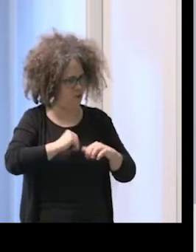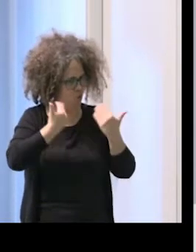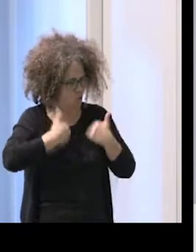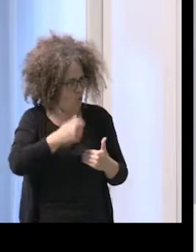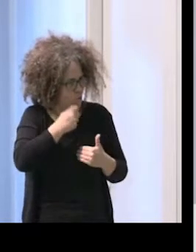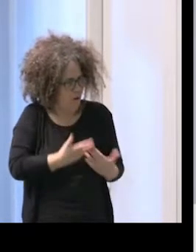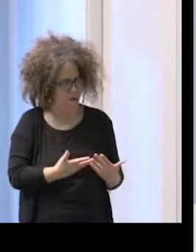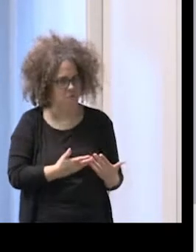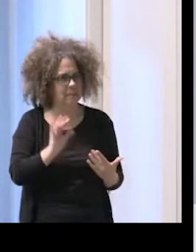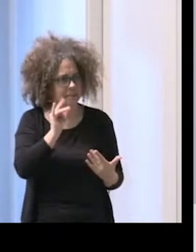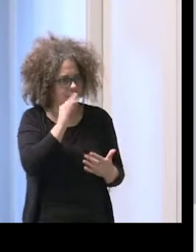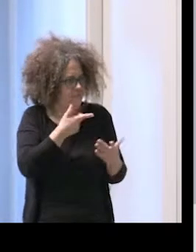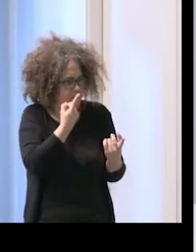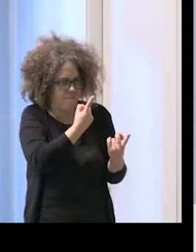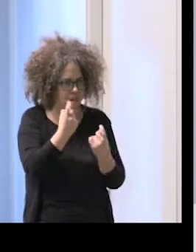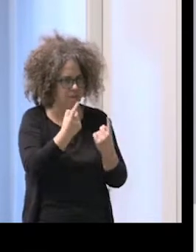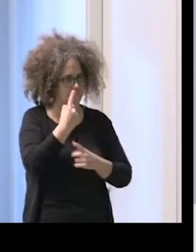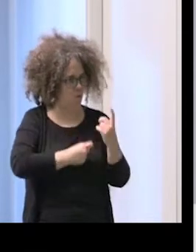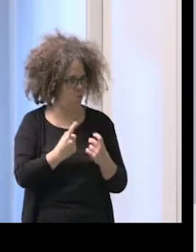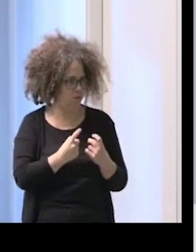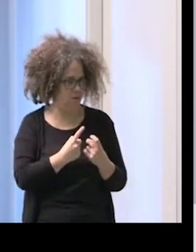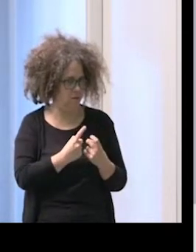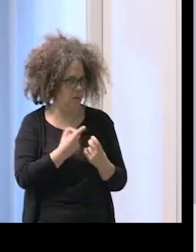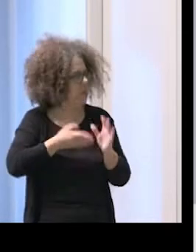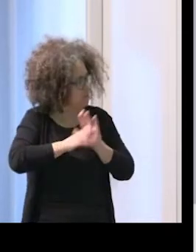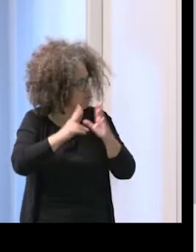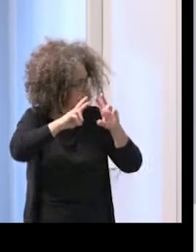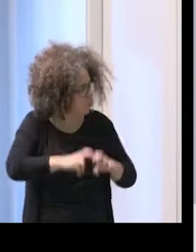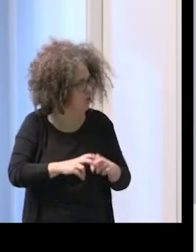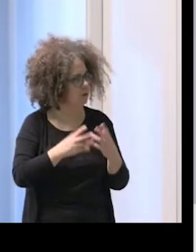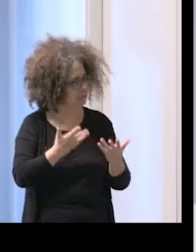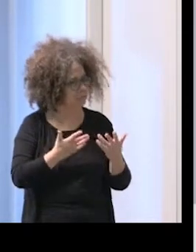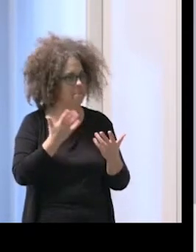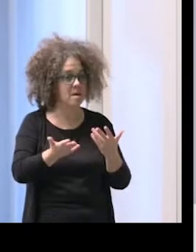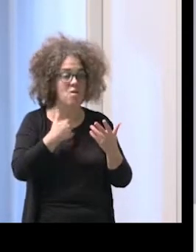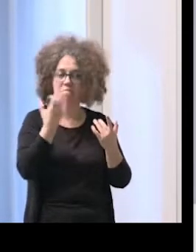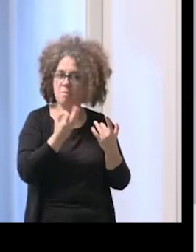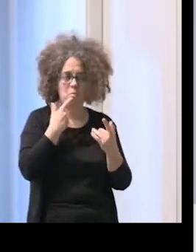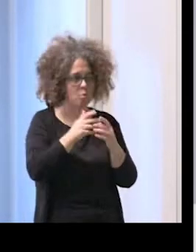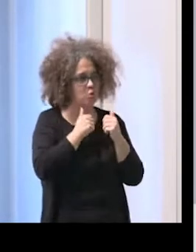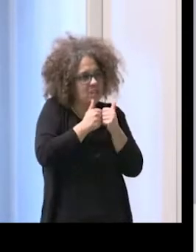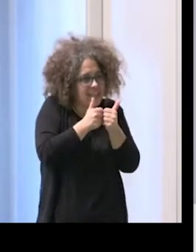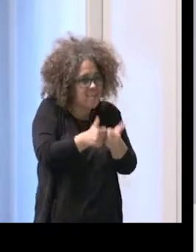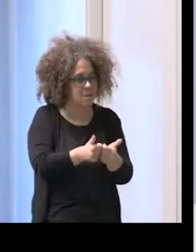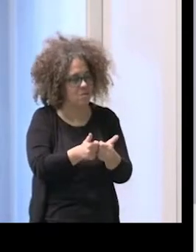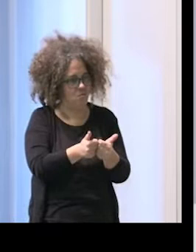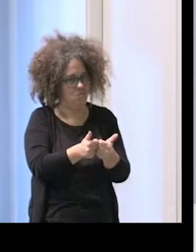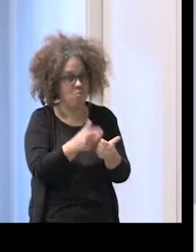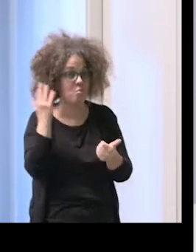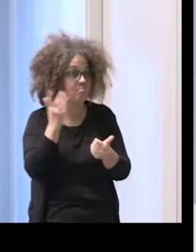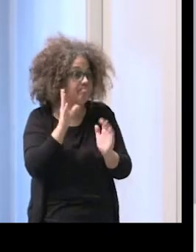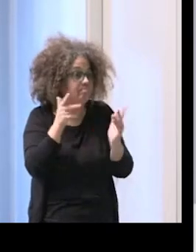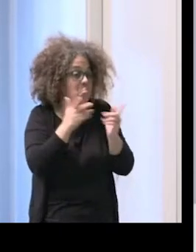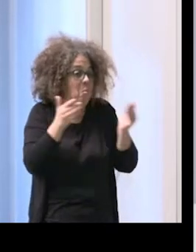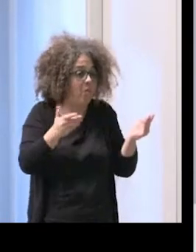muchas preguntas que hay que seguir investigando. Tenemos que hacer un seguimiento prolongado, porque ese experimento inicial únicamente